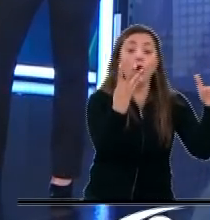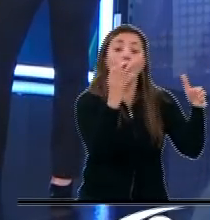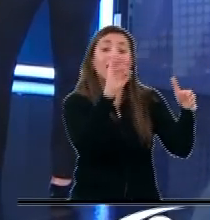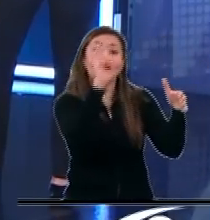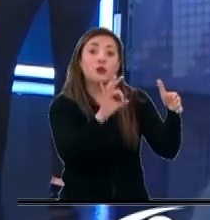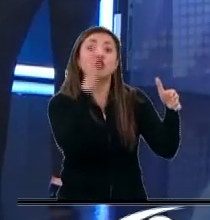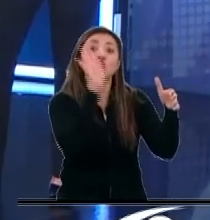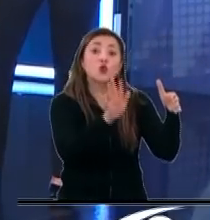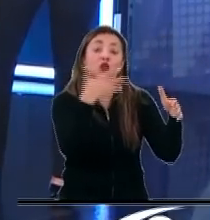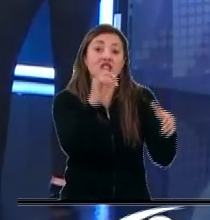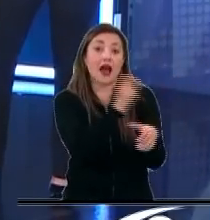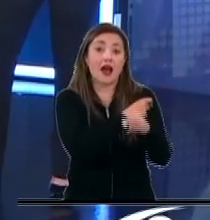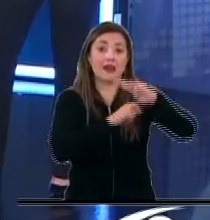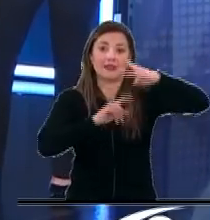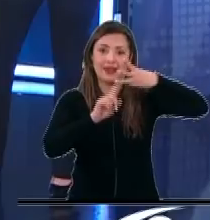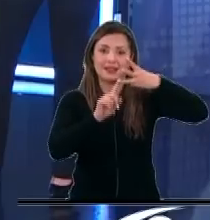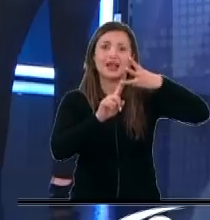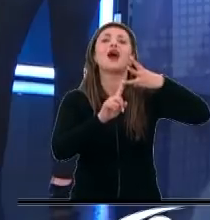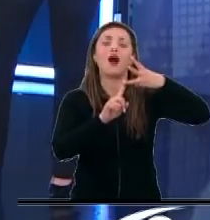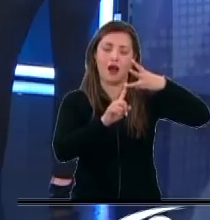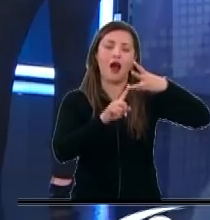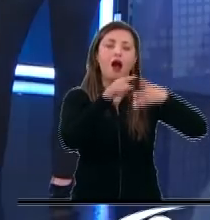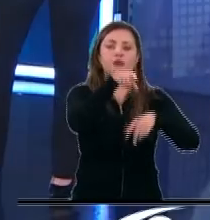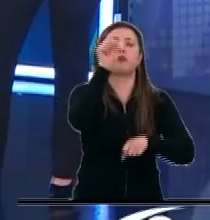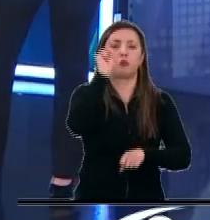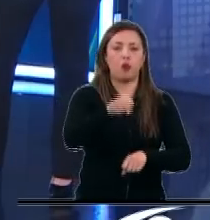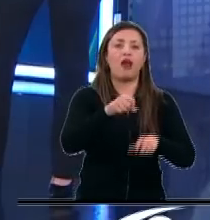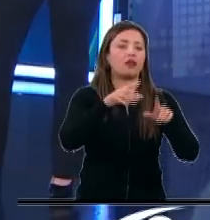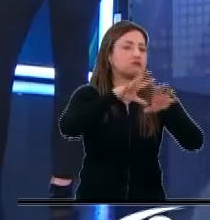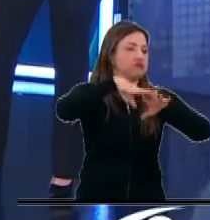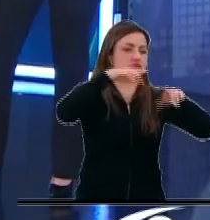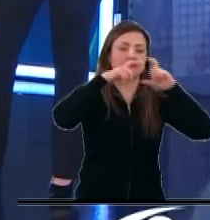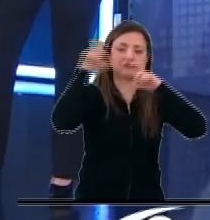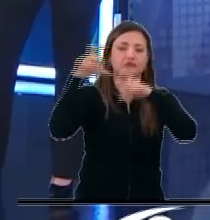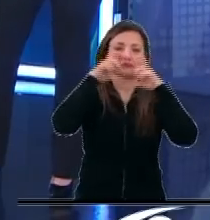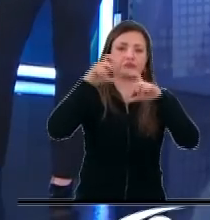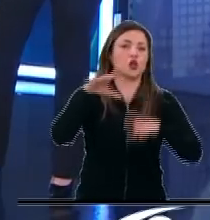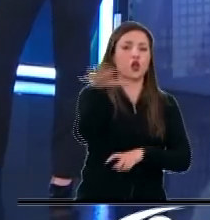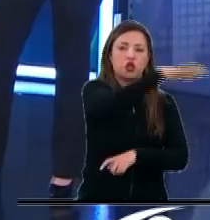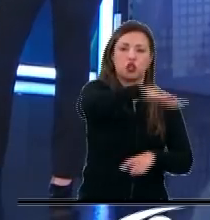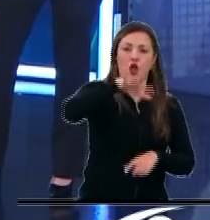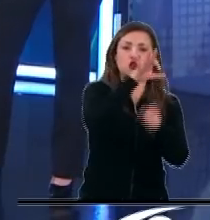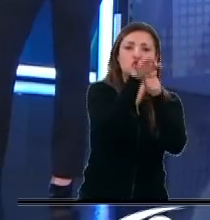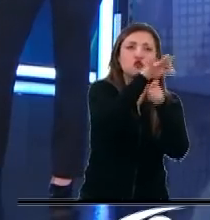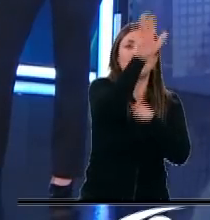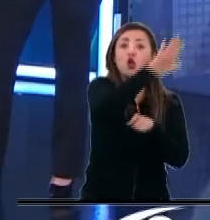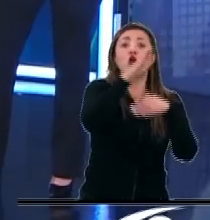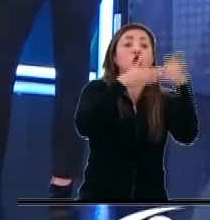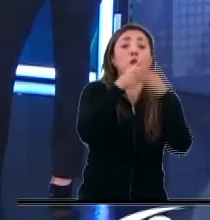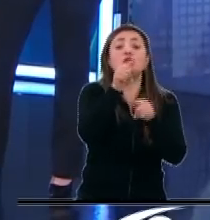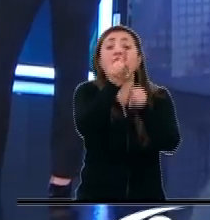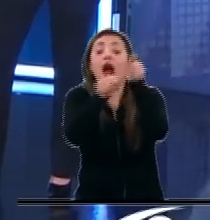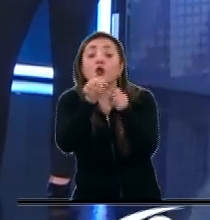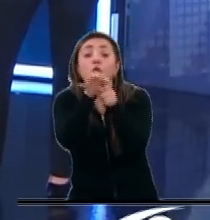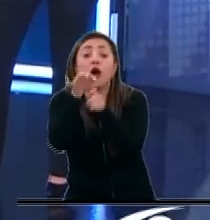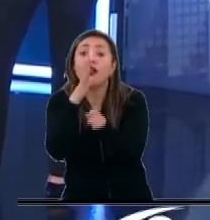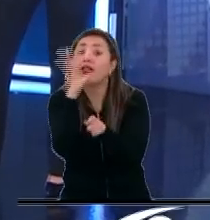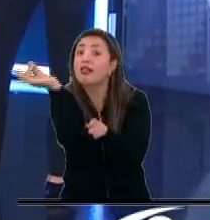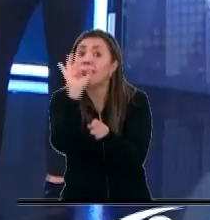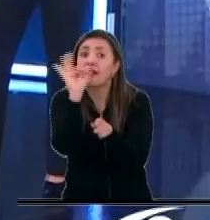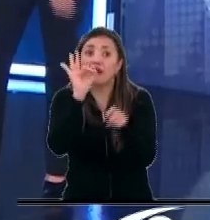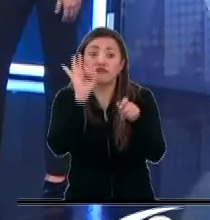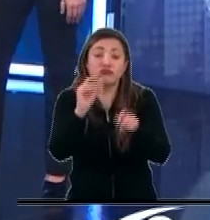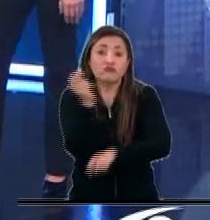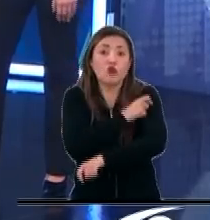40% con refuerzos podrán liberar entonces todos sus municipios del uso del tapabocas. Así, algunos de esos municipios no tengan un gran